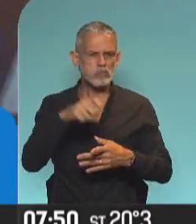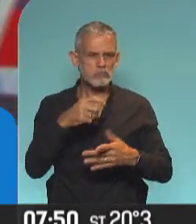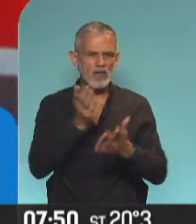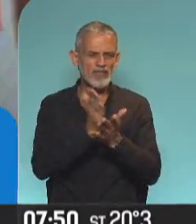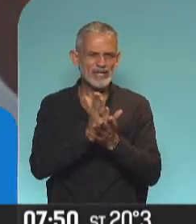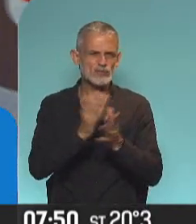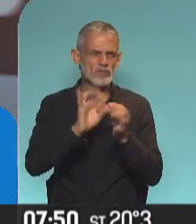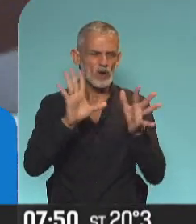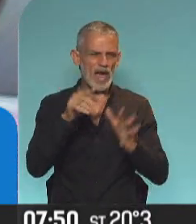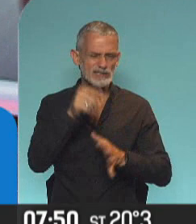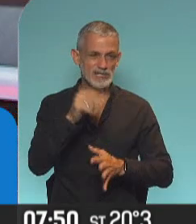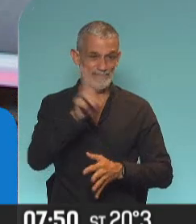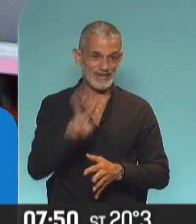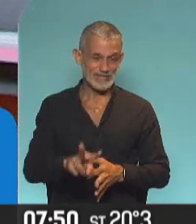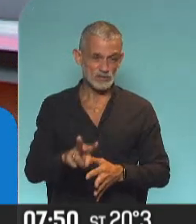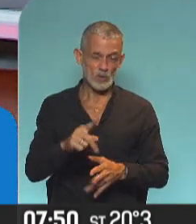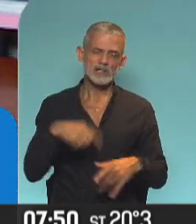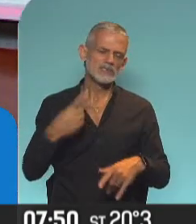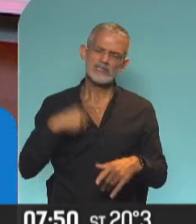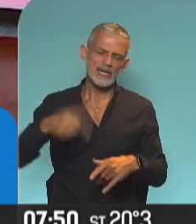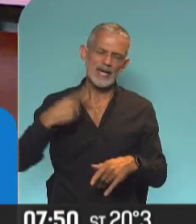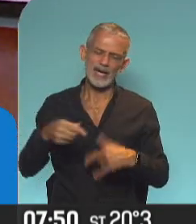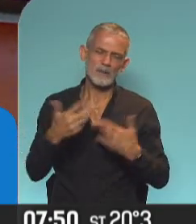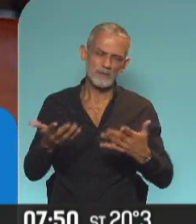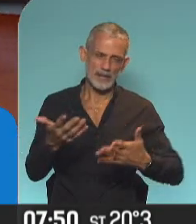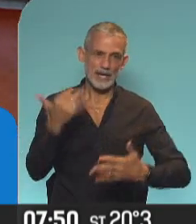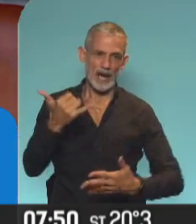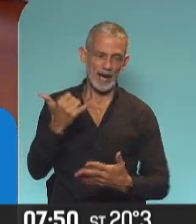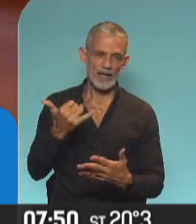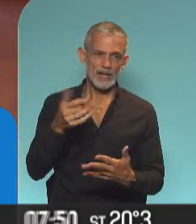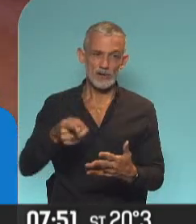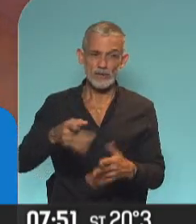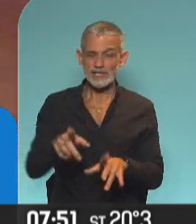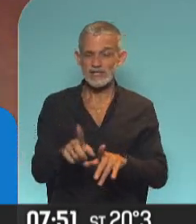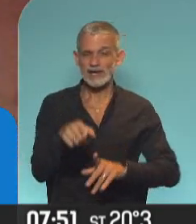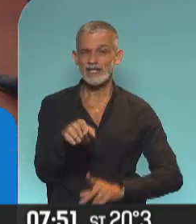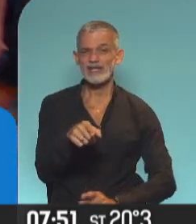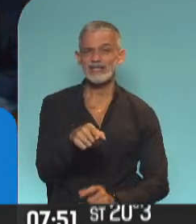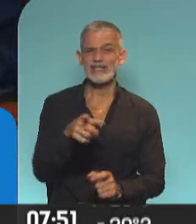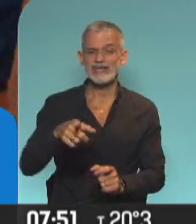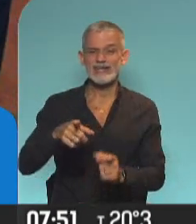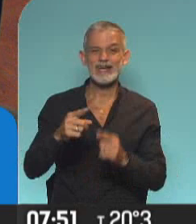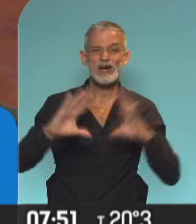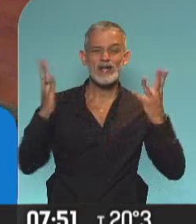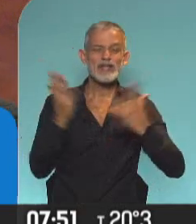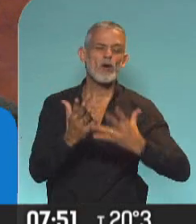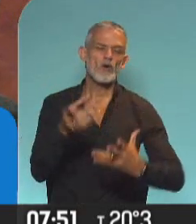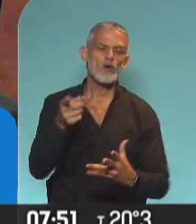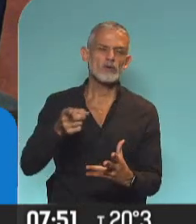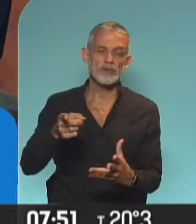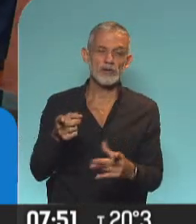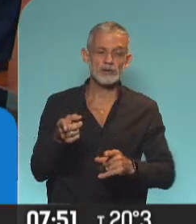derechos democráticos en Venezuela son constantes, permanentes. Hay un bombardeo de la comunidad internacional, de los organismos